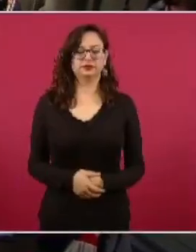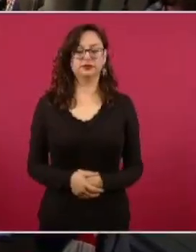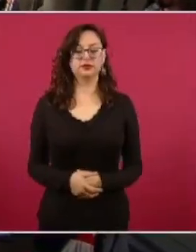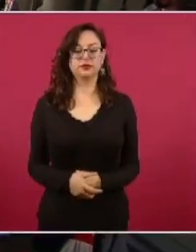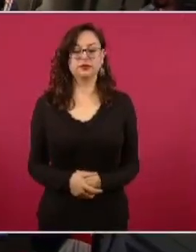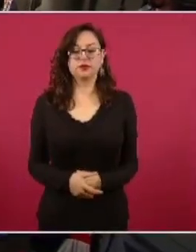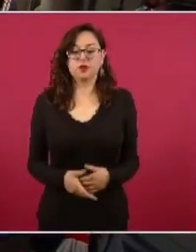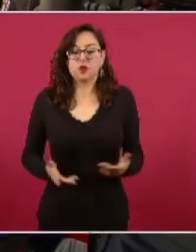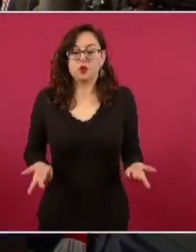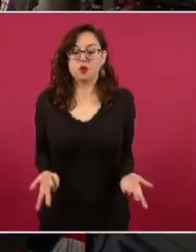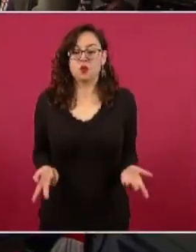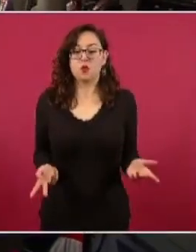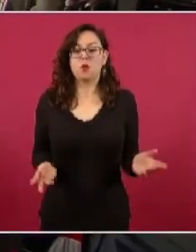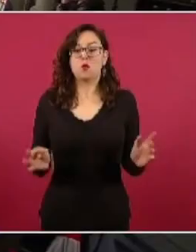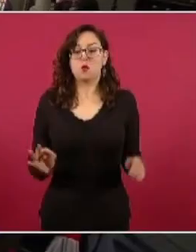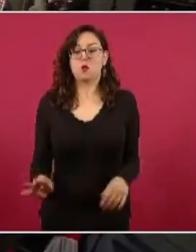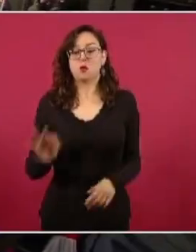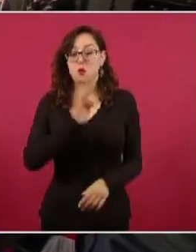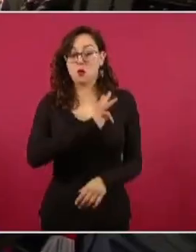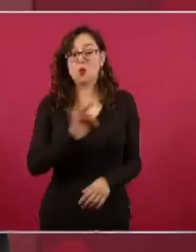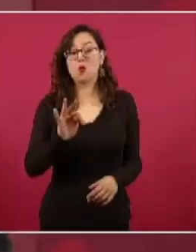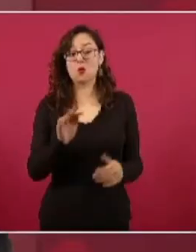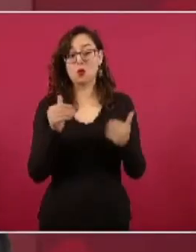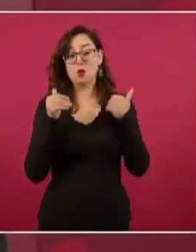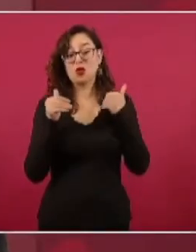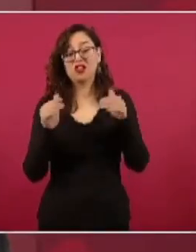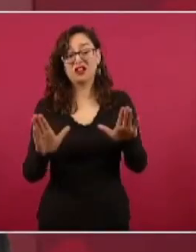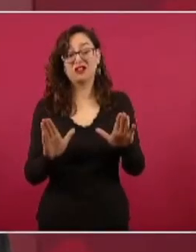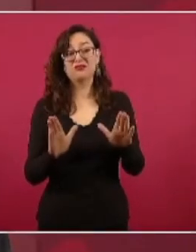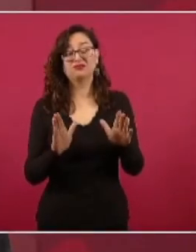porque sí es una falla estructural